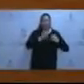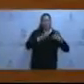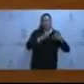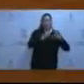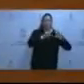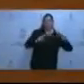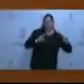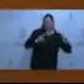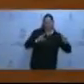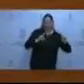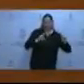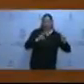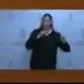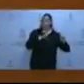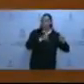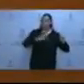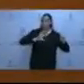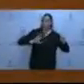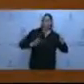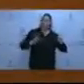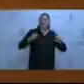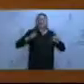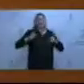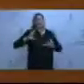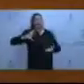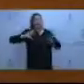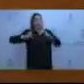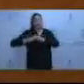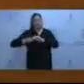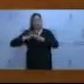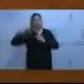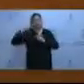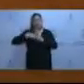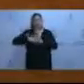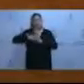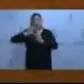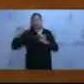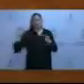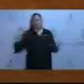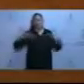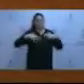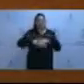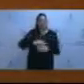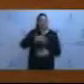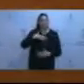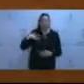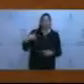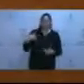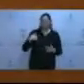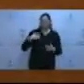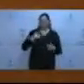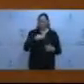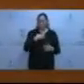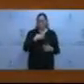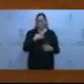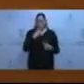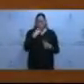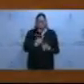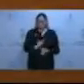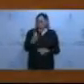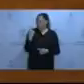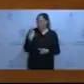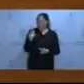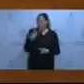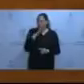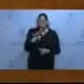y esa adaptación de la normativa europea. Desde luego no entiendo que una modificación legal que era hace un año ahora aparezca de